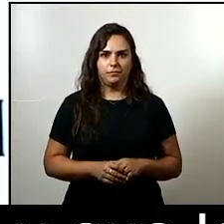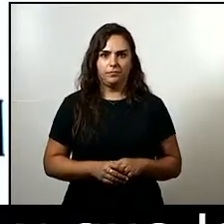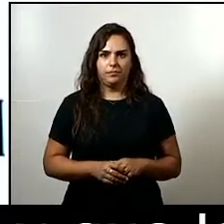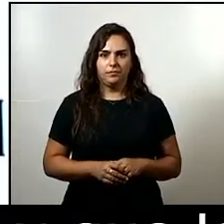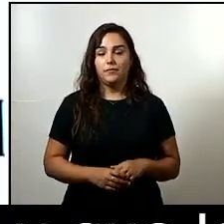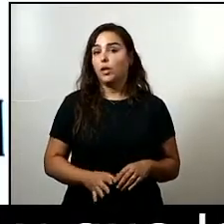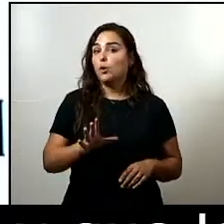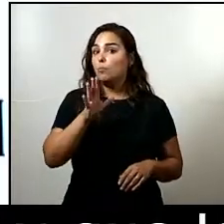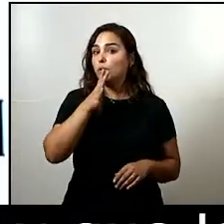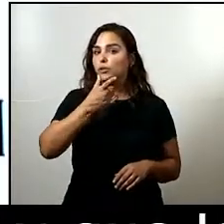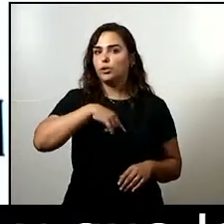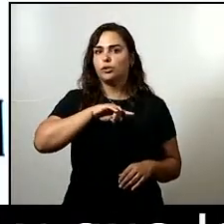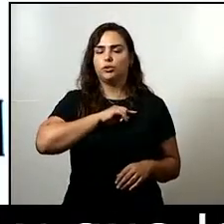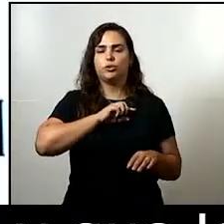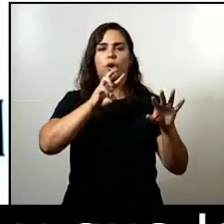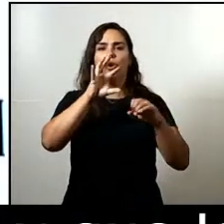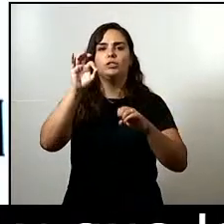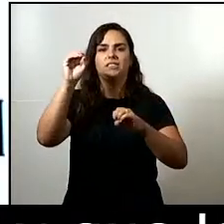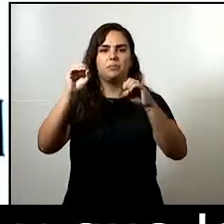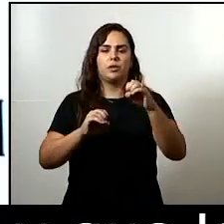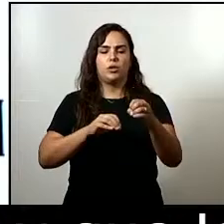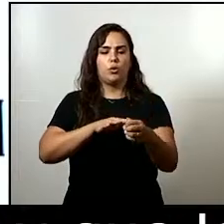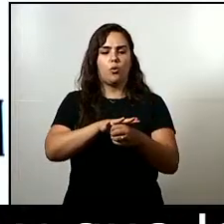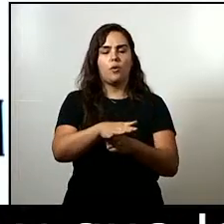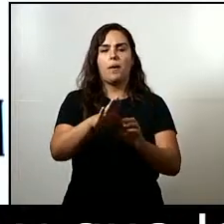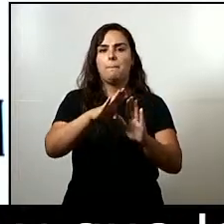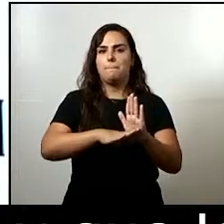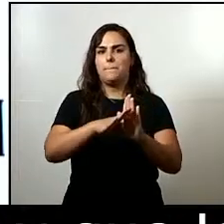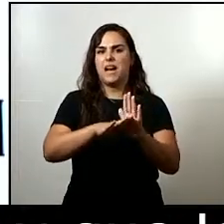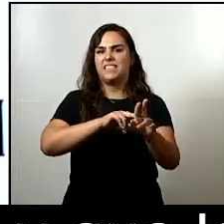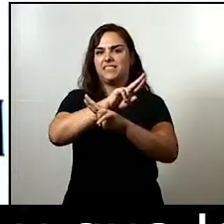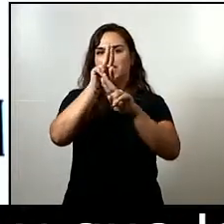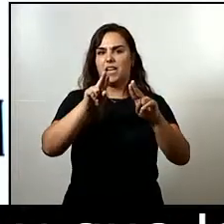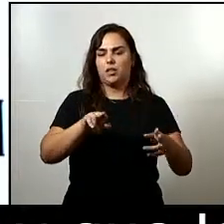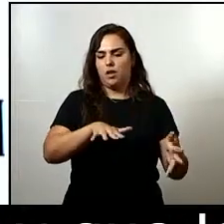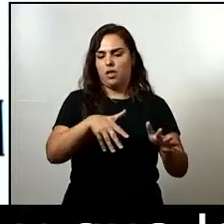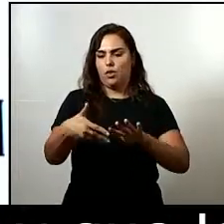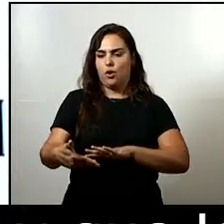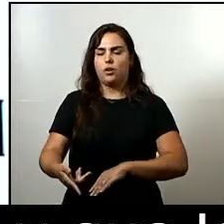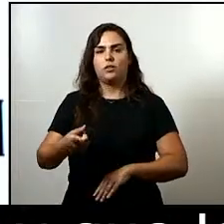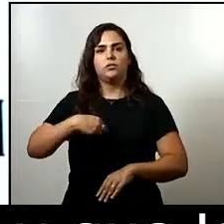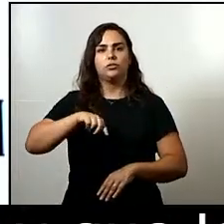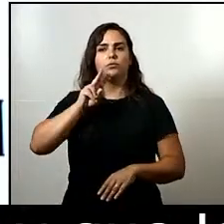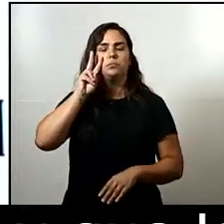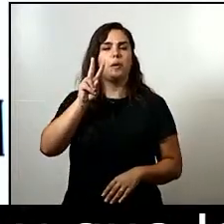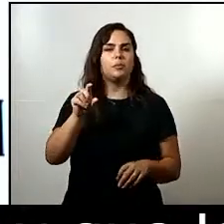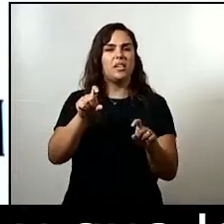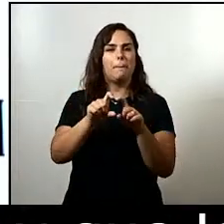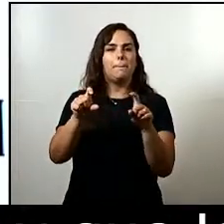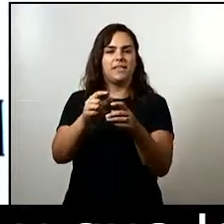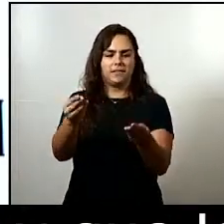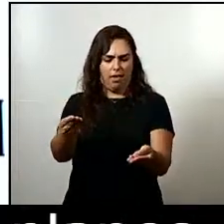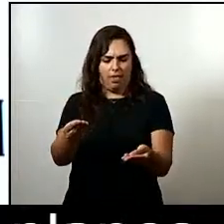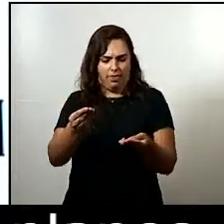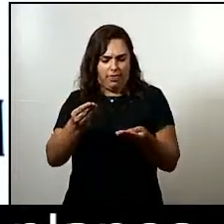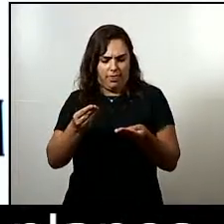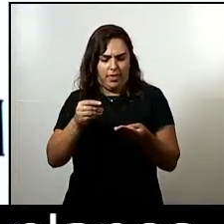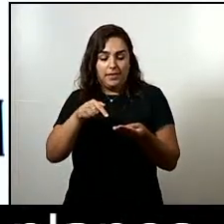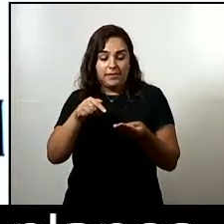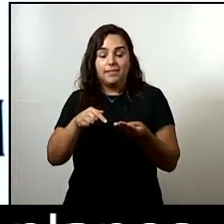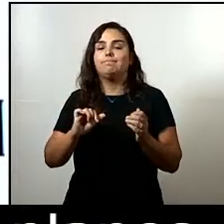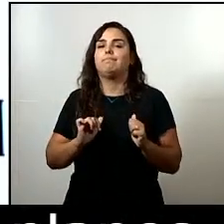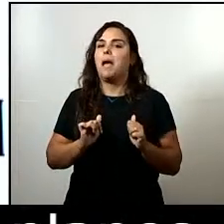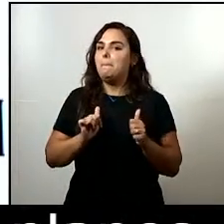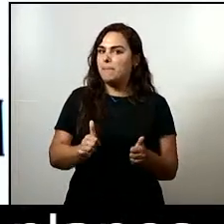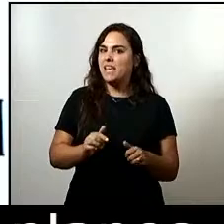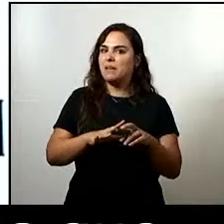Para ello vamos a cubrir el 80% de los planes de internacionalización que presenten aquellas empresas que están iniciándose en